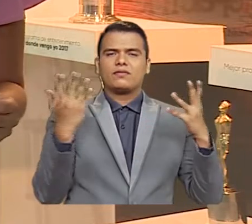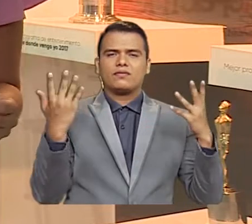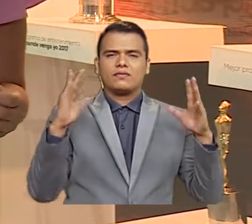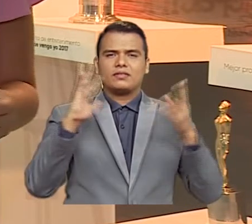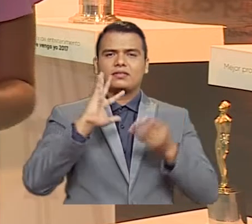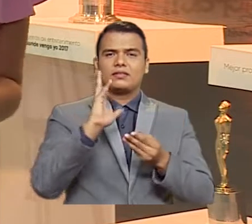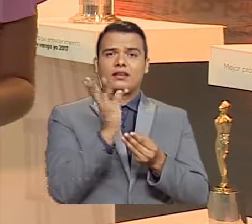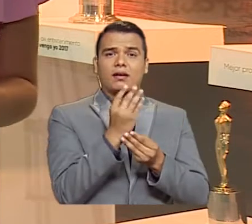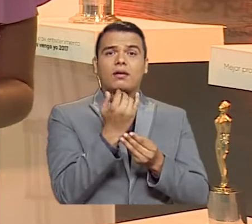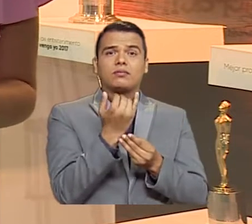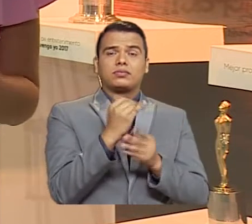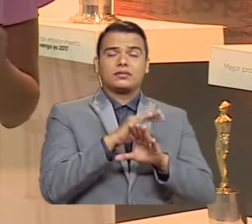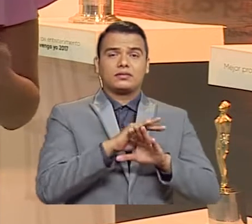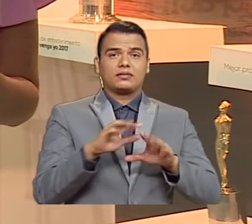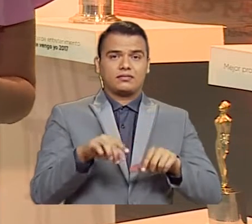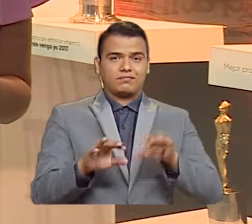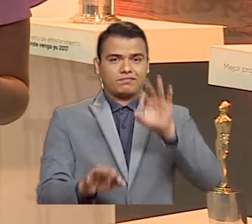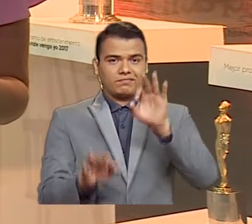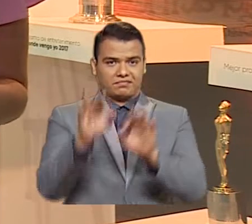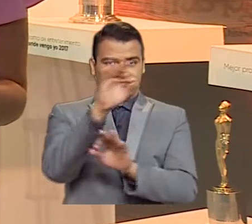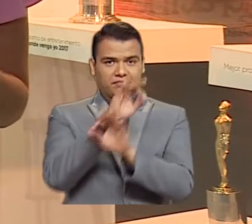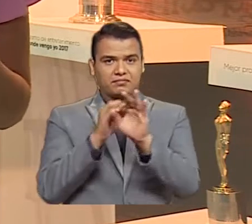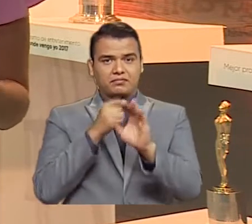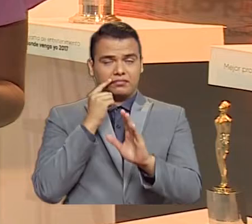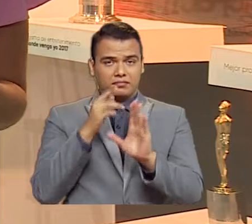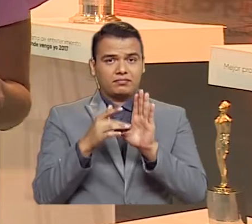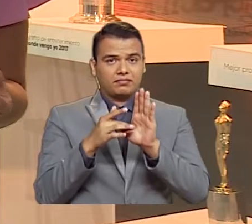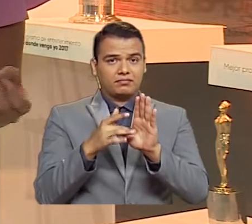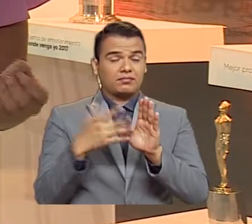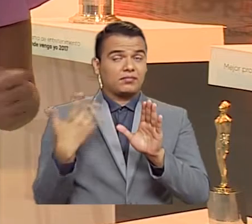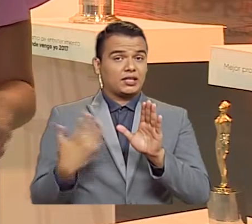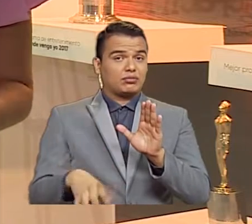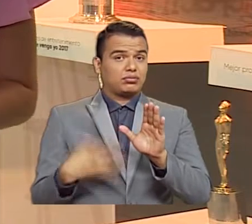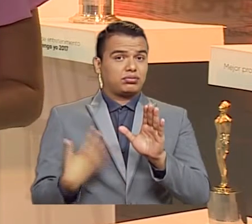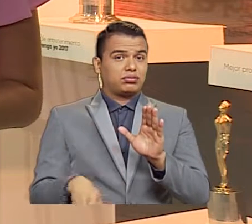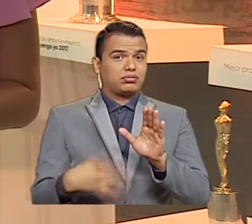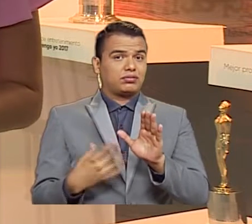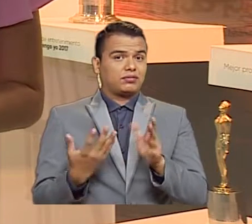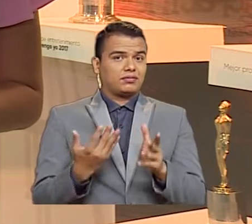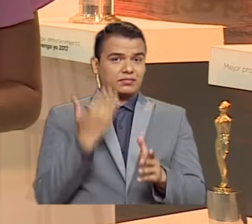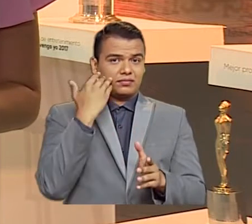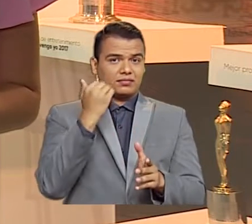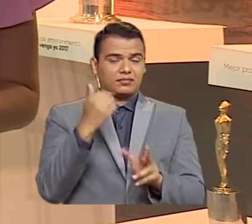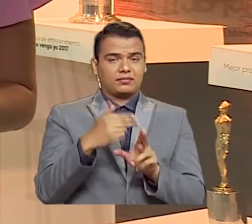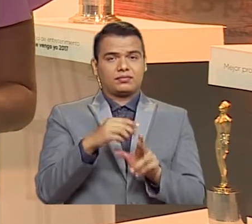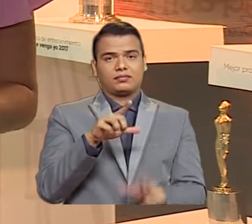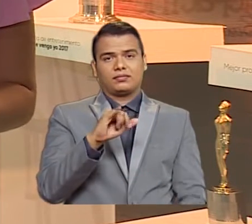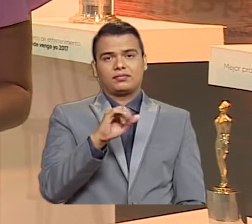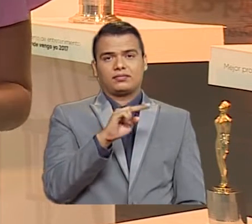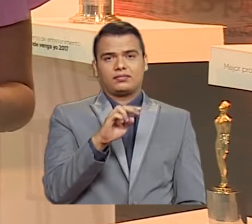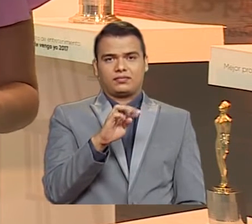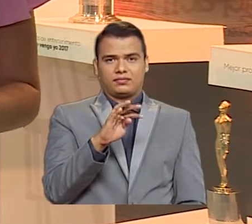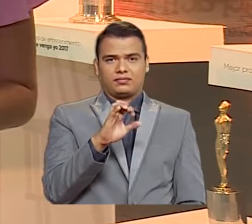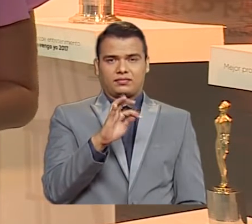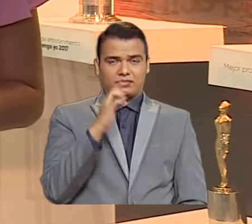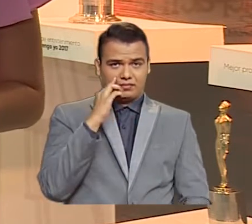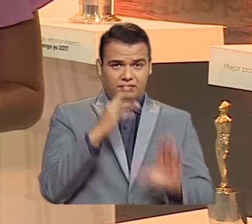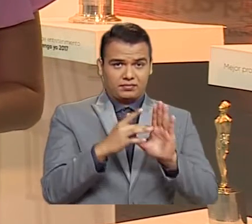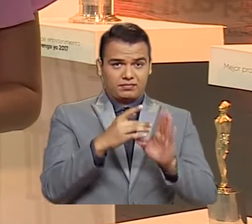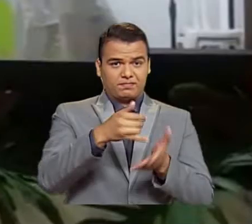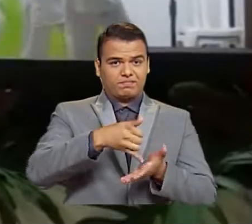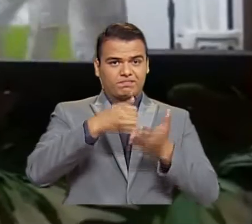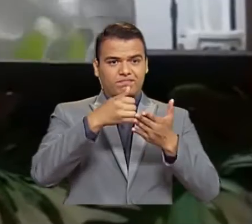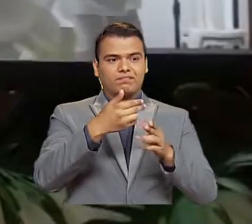de Artes y nosotros en Telepacífico Noticias estamos supremamente emocionados, pues nuestra compañera Lizeth Romero recibió el premio